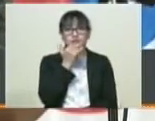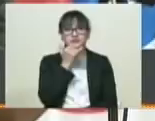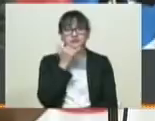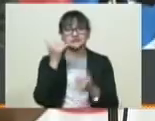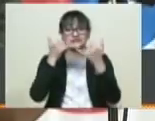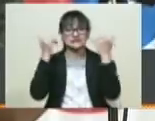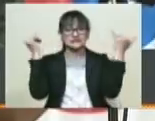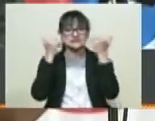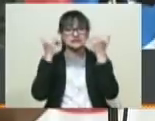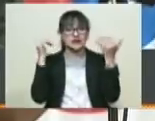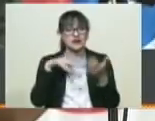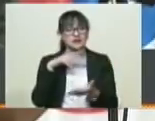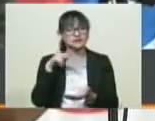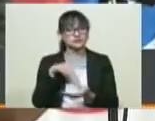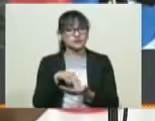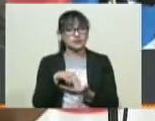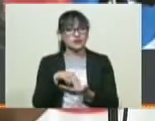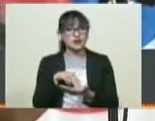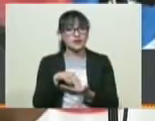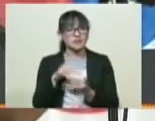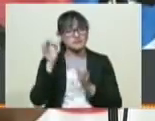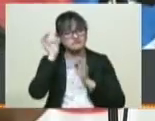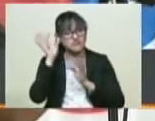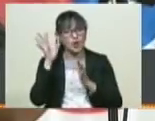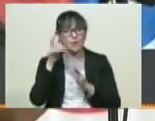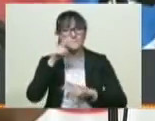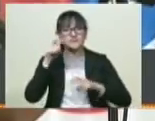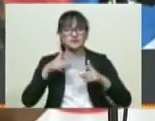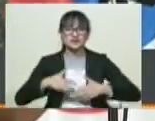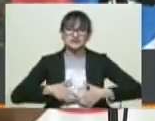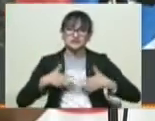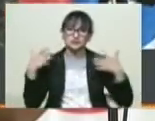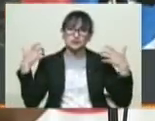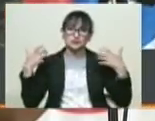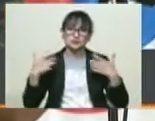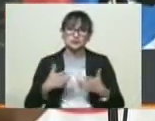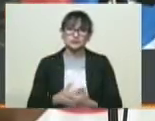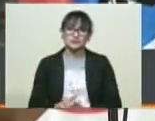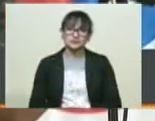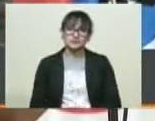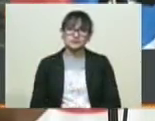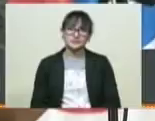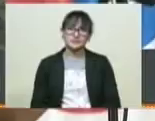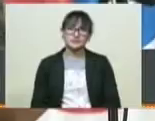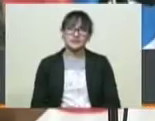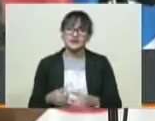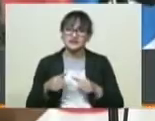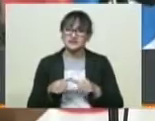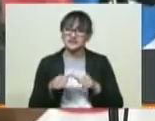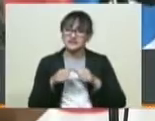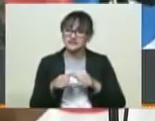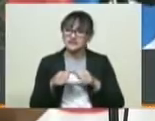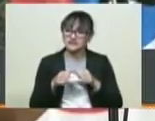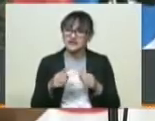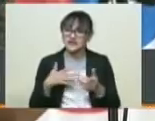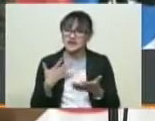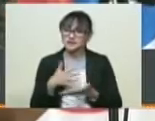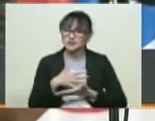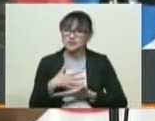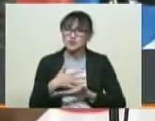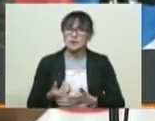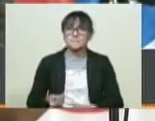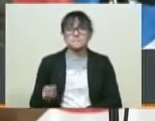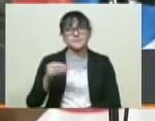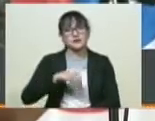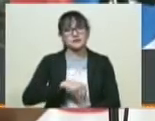Eléctrico Nacional, para causar molestia en la población y seguir provocando actos de desestabilización.